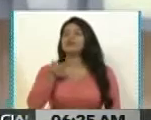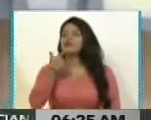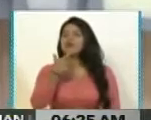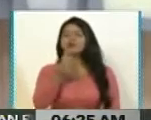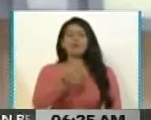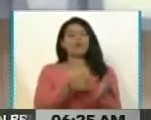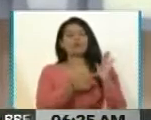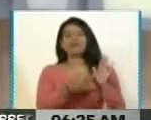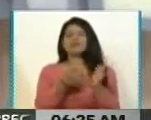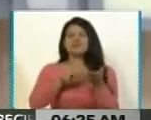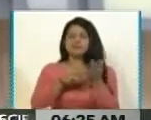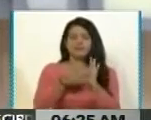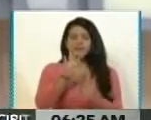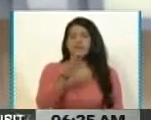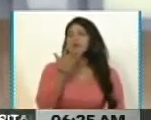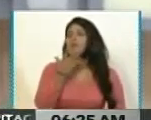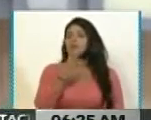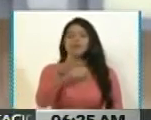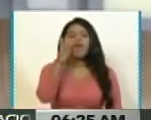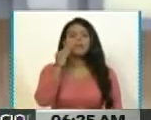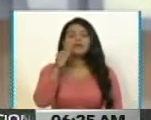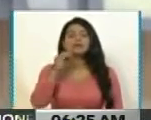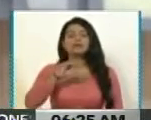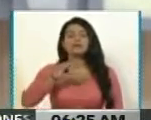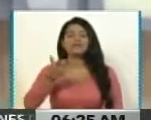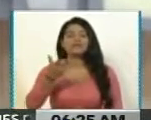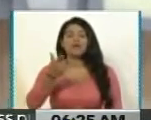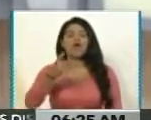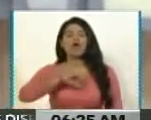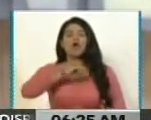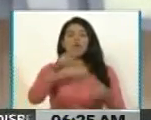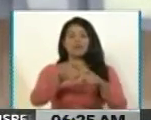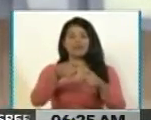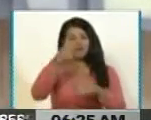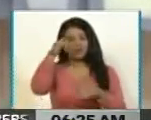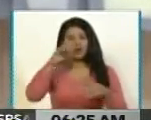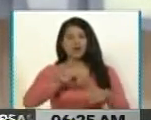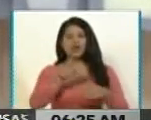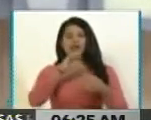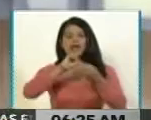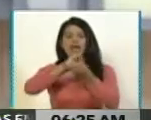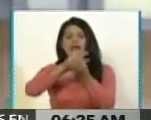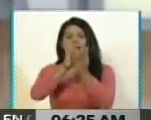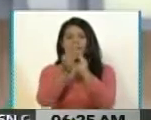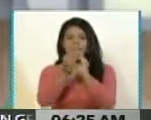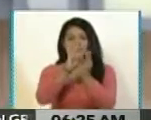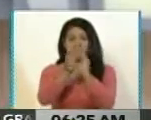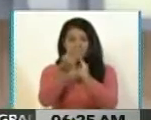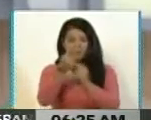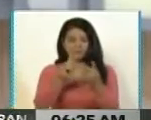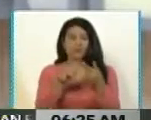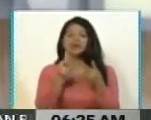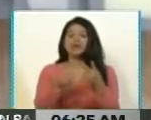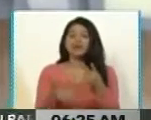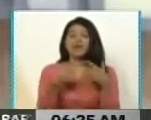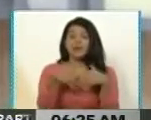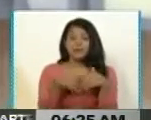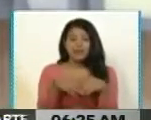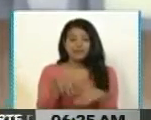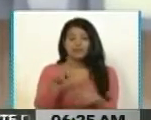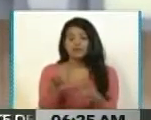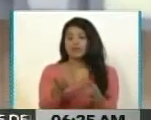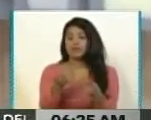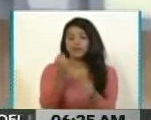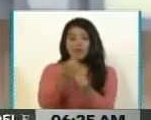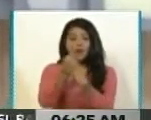la experiencia de los comités locales de abastecimiento y producción, las empresas que se han organizado, los trabajadores